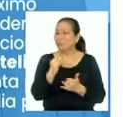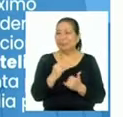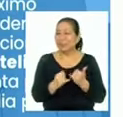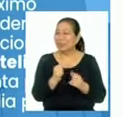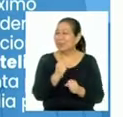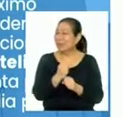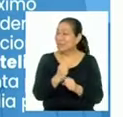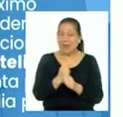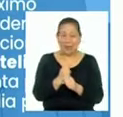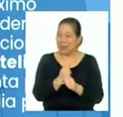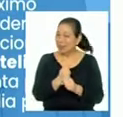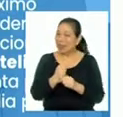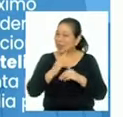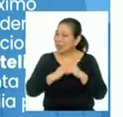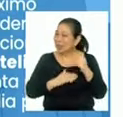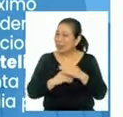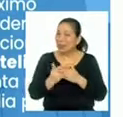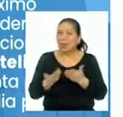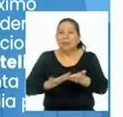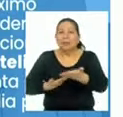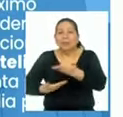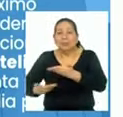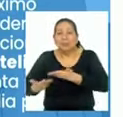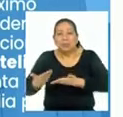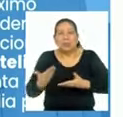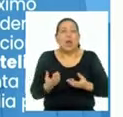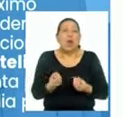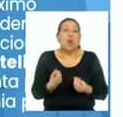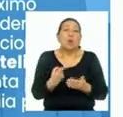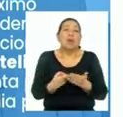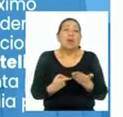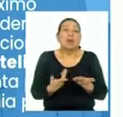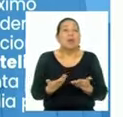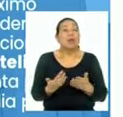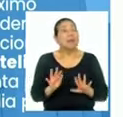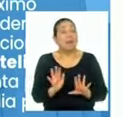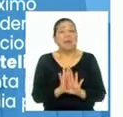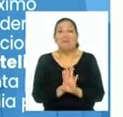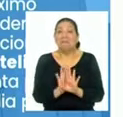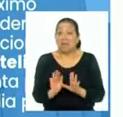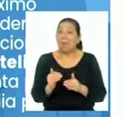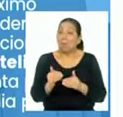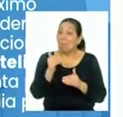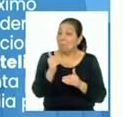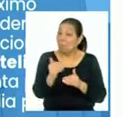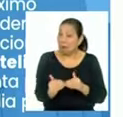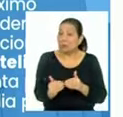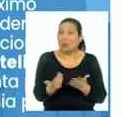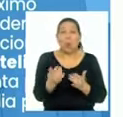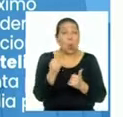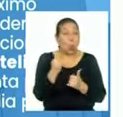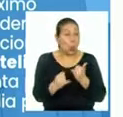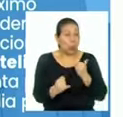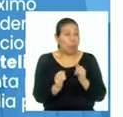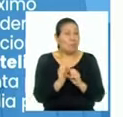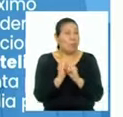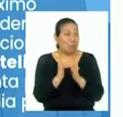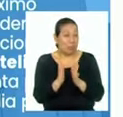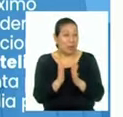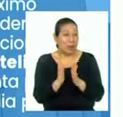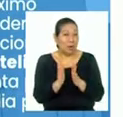la obra, sino para la transferencia y el recibo de la obra. Esto felizmente se ha podido adelantar. En los últimos días se ha